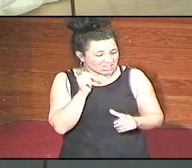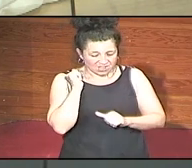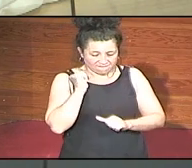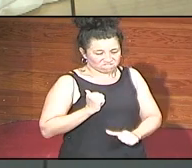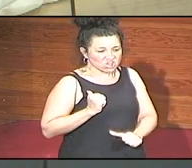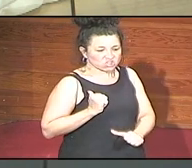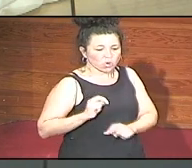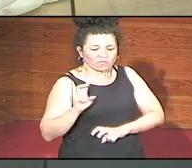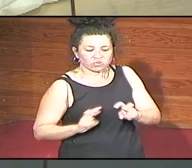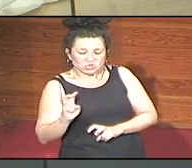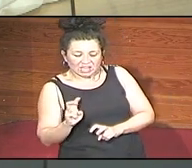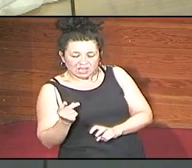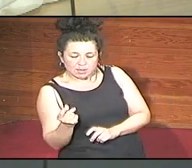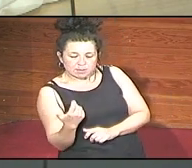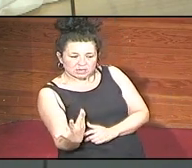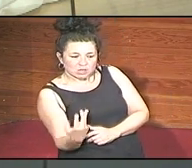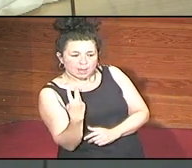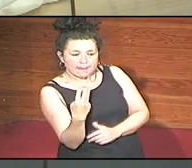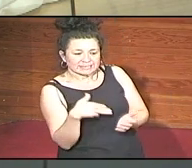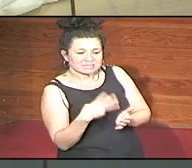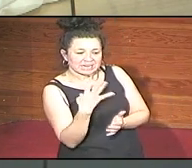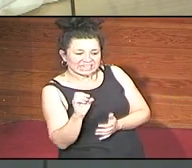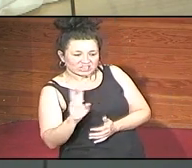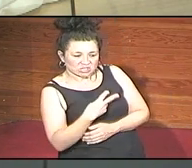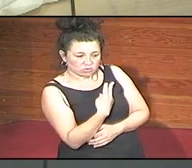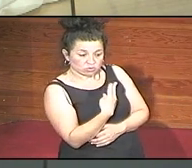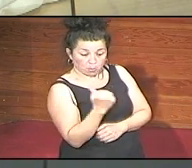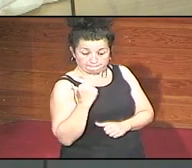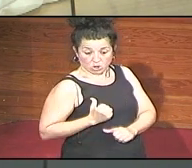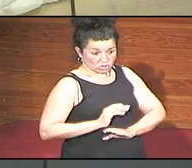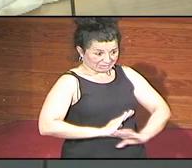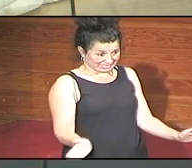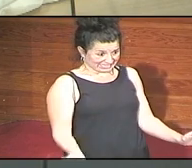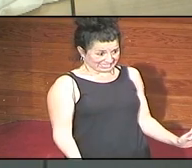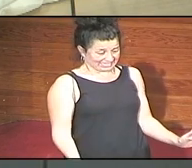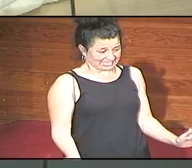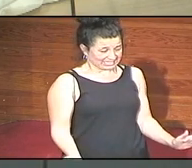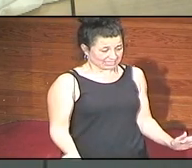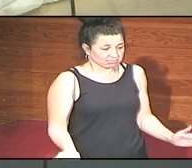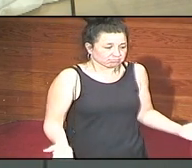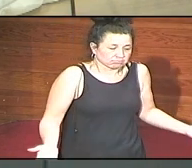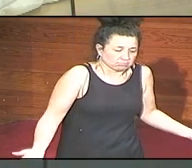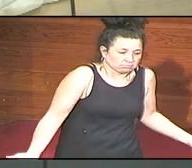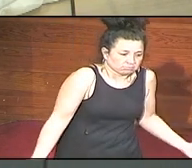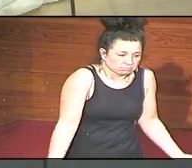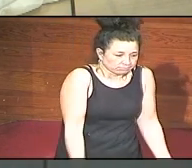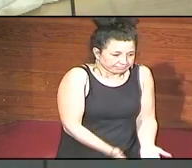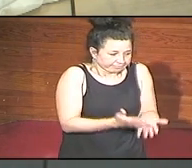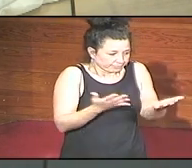busqué a ver cuánto costaba y cuesta 3 mil 500 euros el bolsito una obscenidad